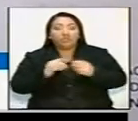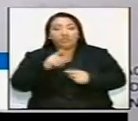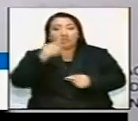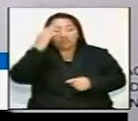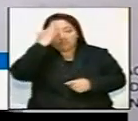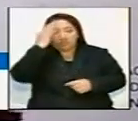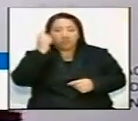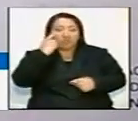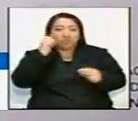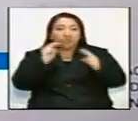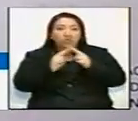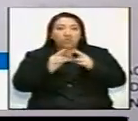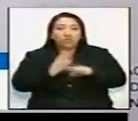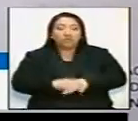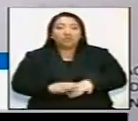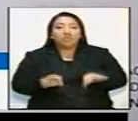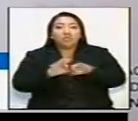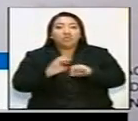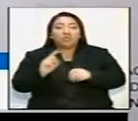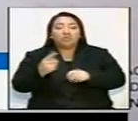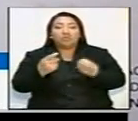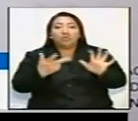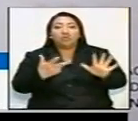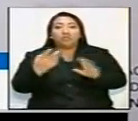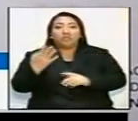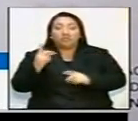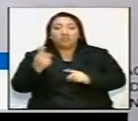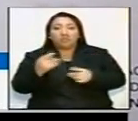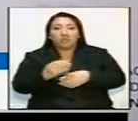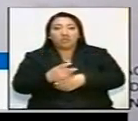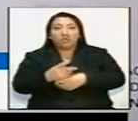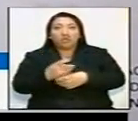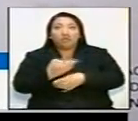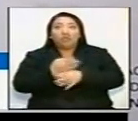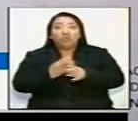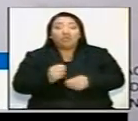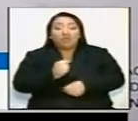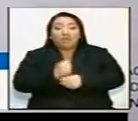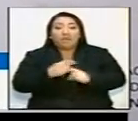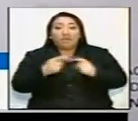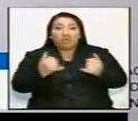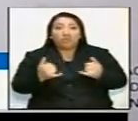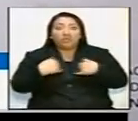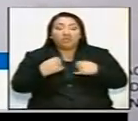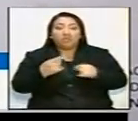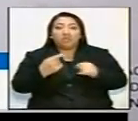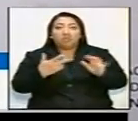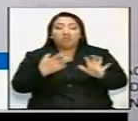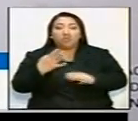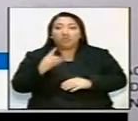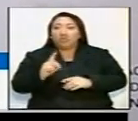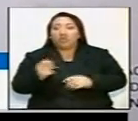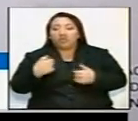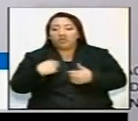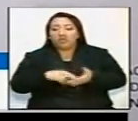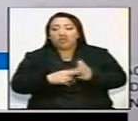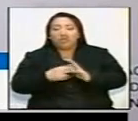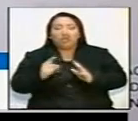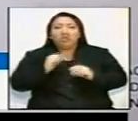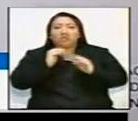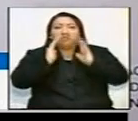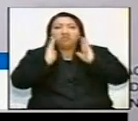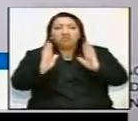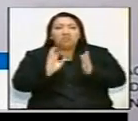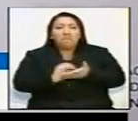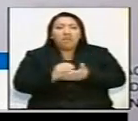a priorizar estas 84 primeras medidas. Pero que tengamos hoy en día 84 primeras medidas no quiere decir que no vayamos a tener